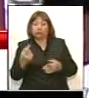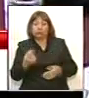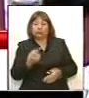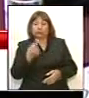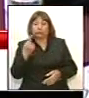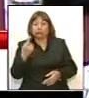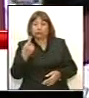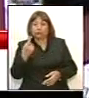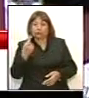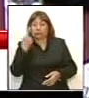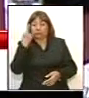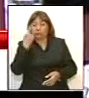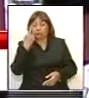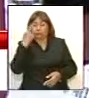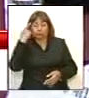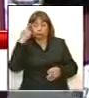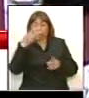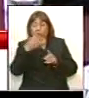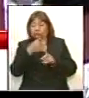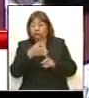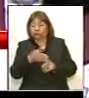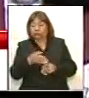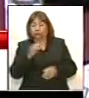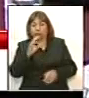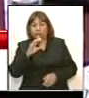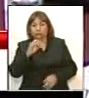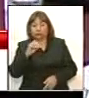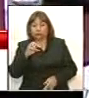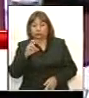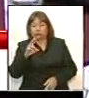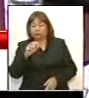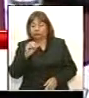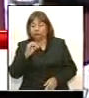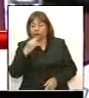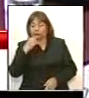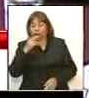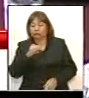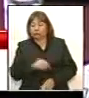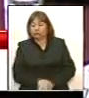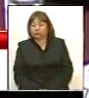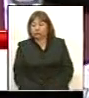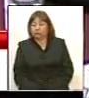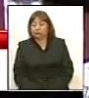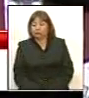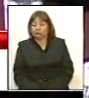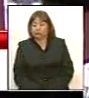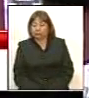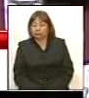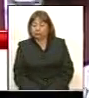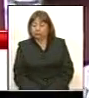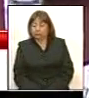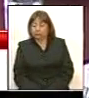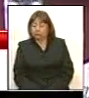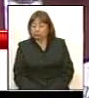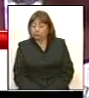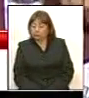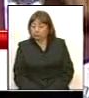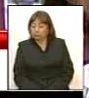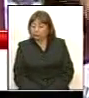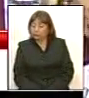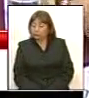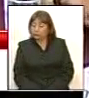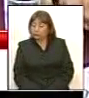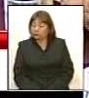solamente con un fin de cooperación. Está claro aquí en el artículo, si me permite, cuando hablan